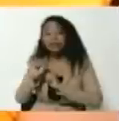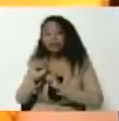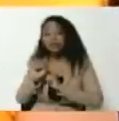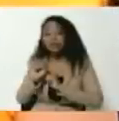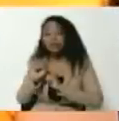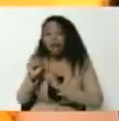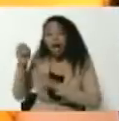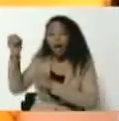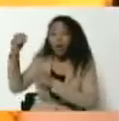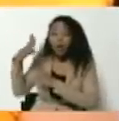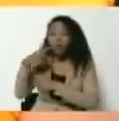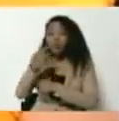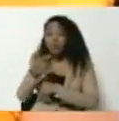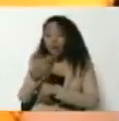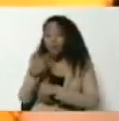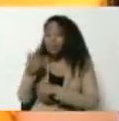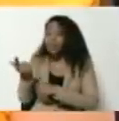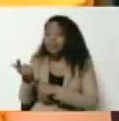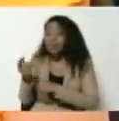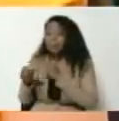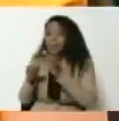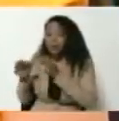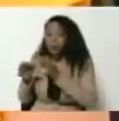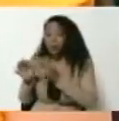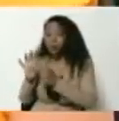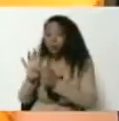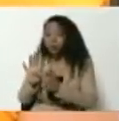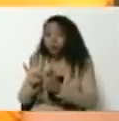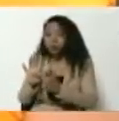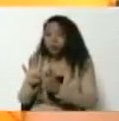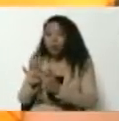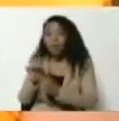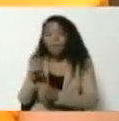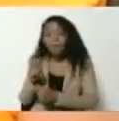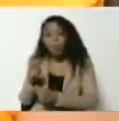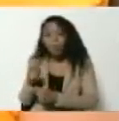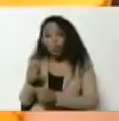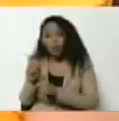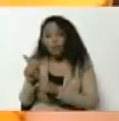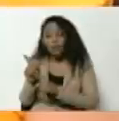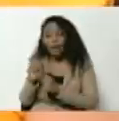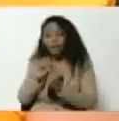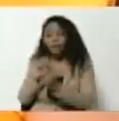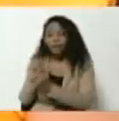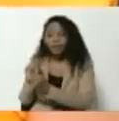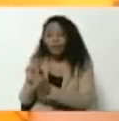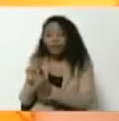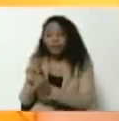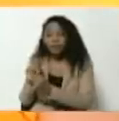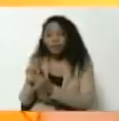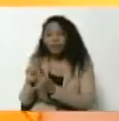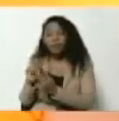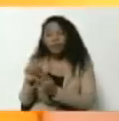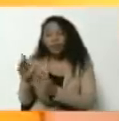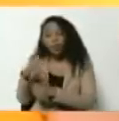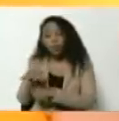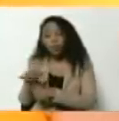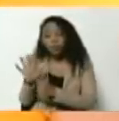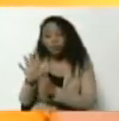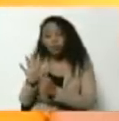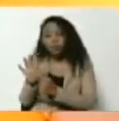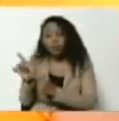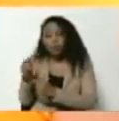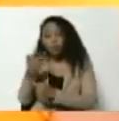la luz de lo que usted acaba de señalar y también tomando un poco parte de su entrevista con la agencia AP, donde señalaba